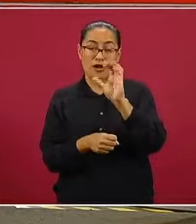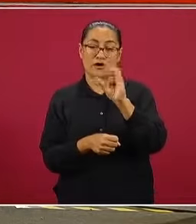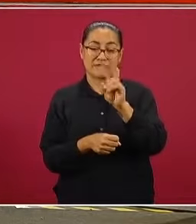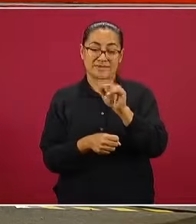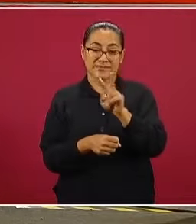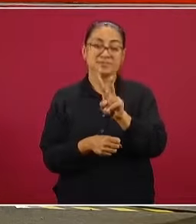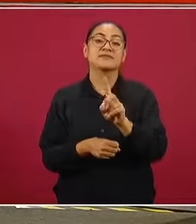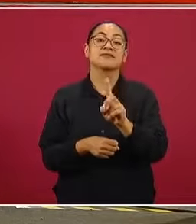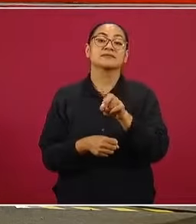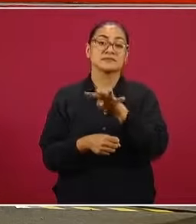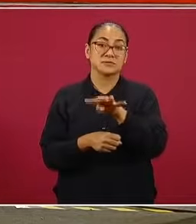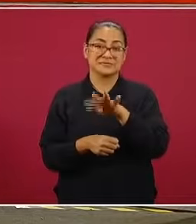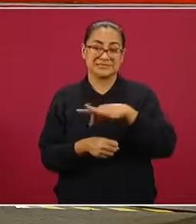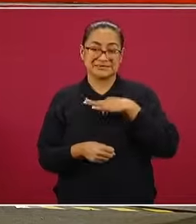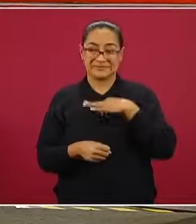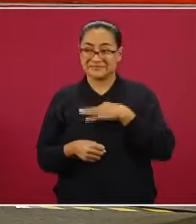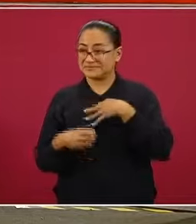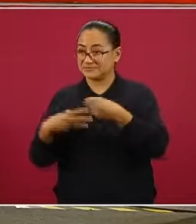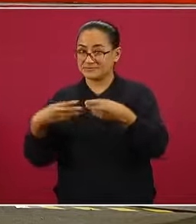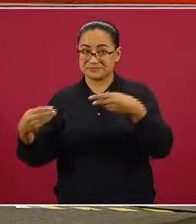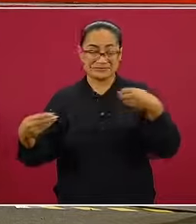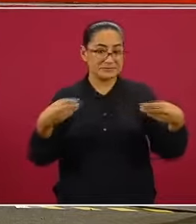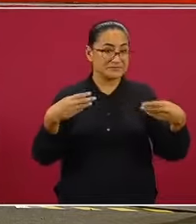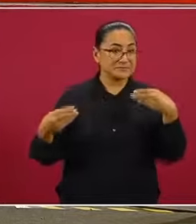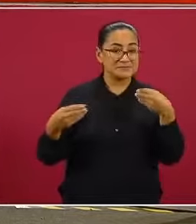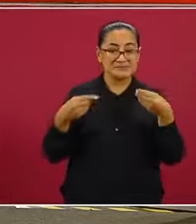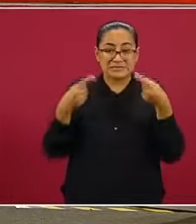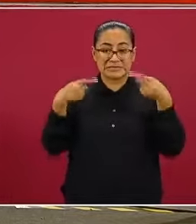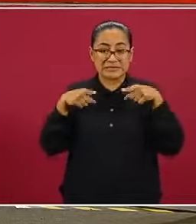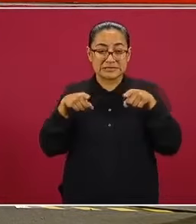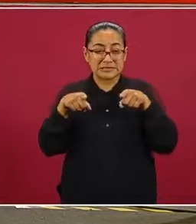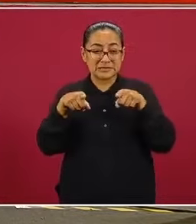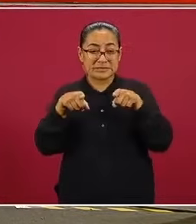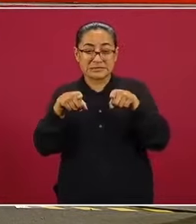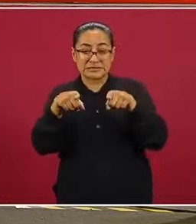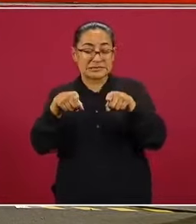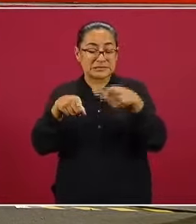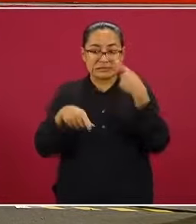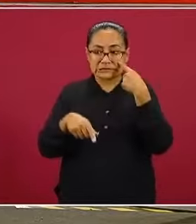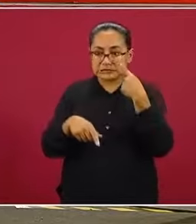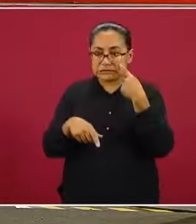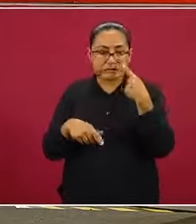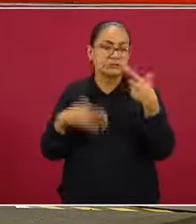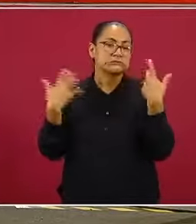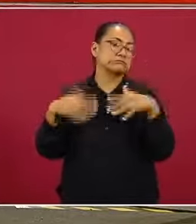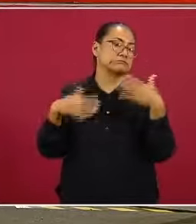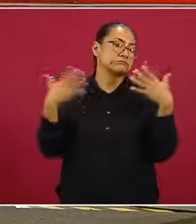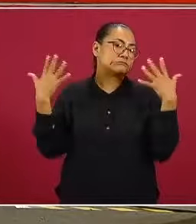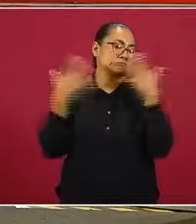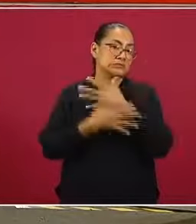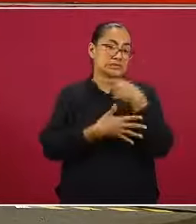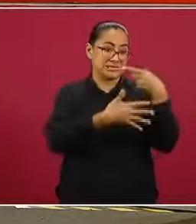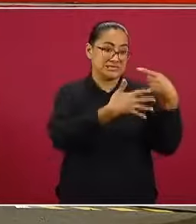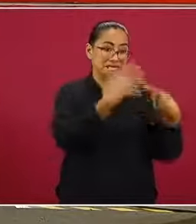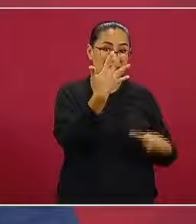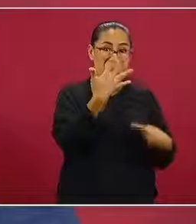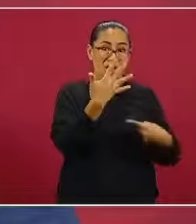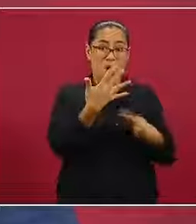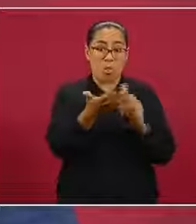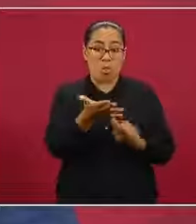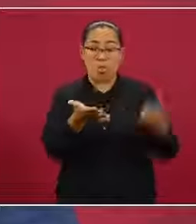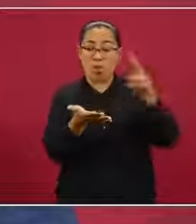también venimos de señalarlo hace algunos instantes, nos ha mostrado la gravedad del problema de las enfermedades no transmisibles y cómo